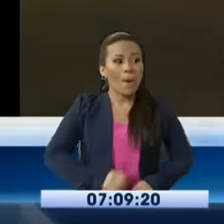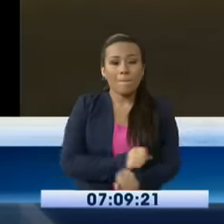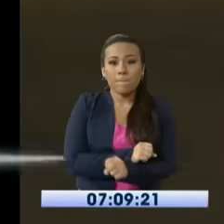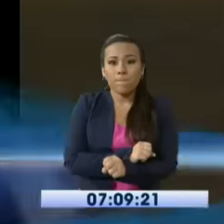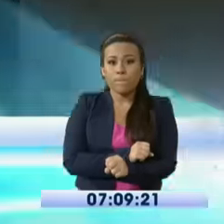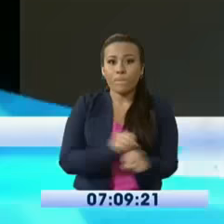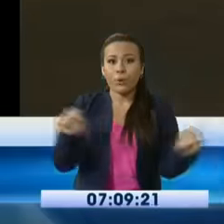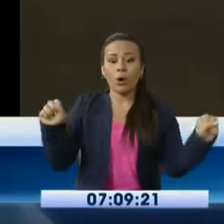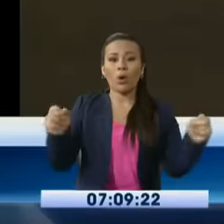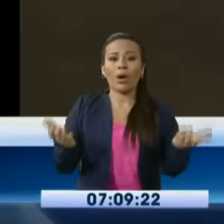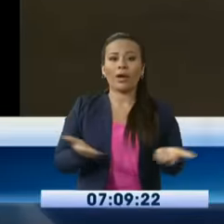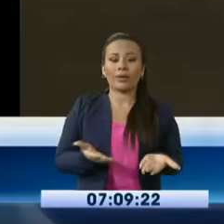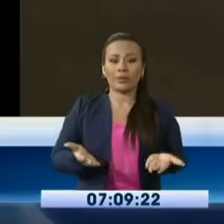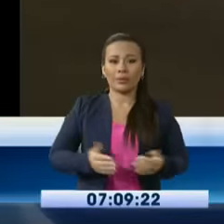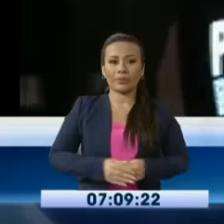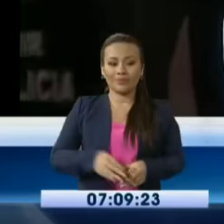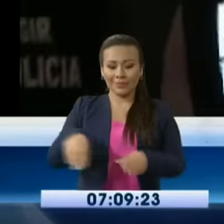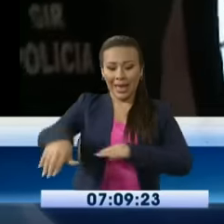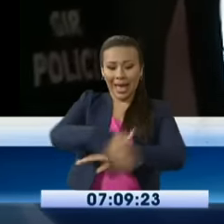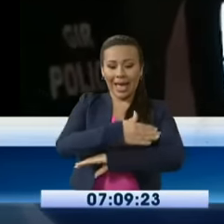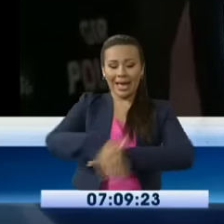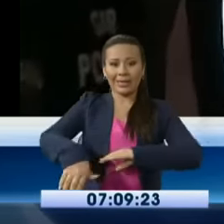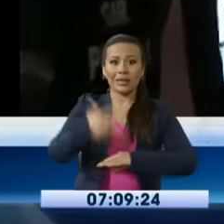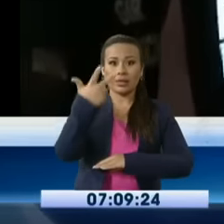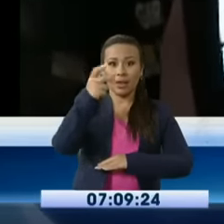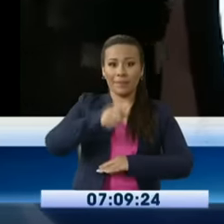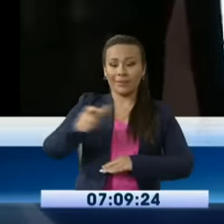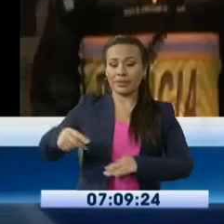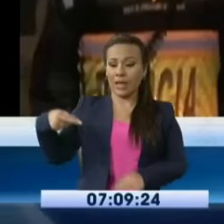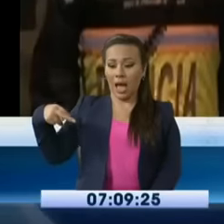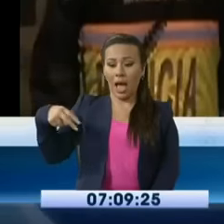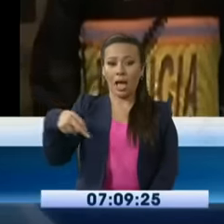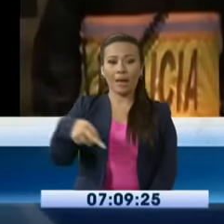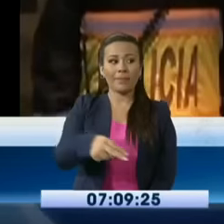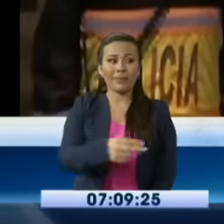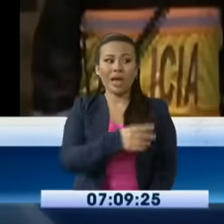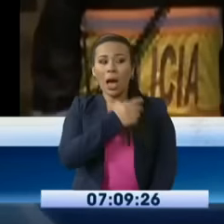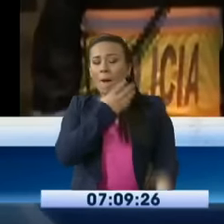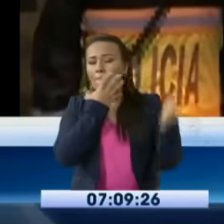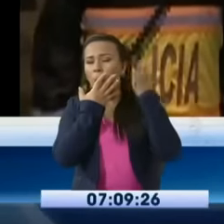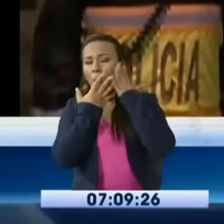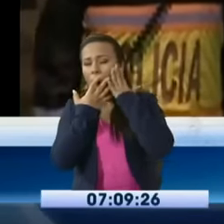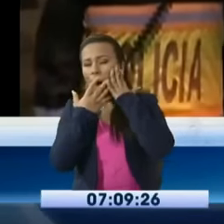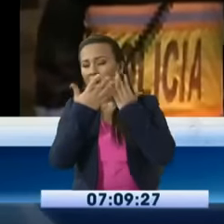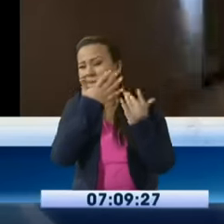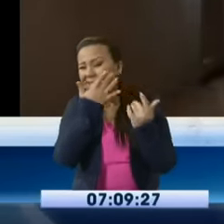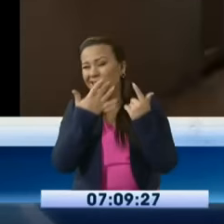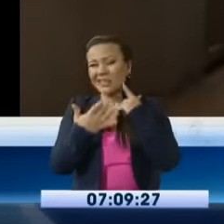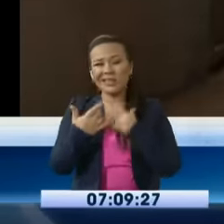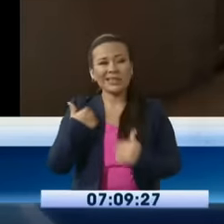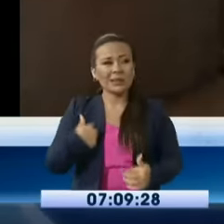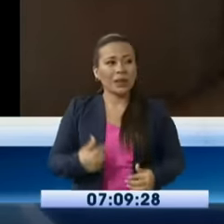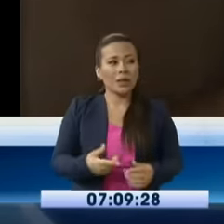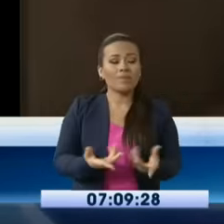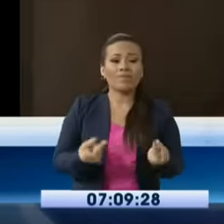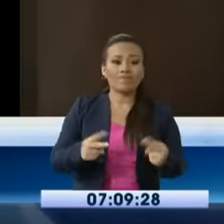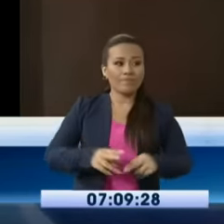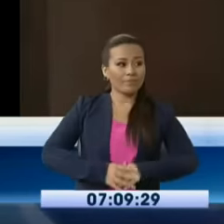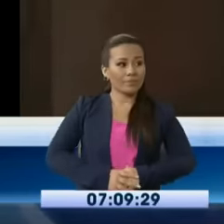explosivo hacia la calle. 3 ciudadanos que caminaban por el lugar fueron alcanzados por la explosión. Impacta a